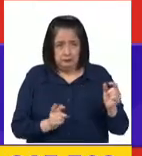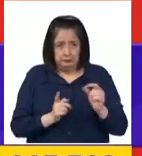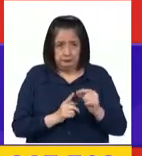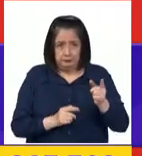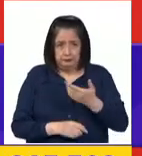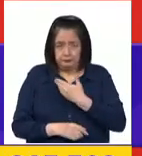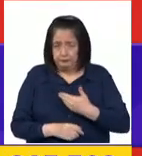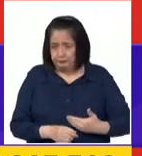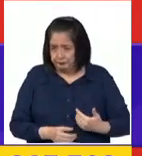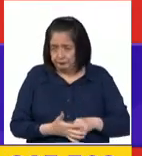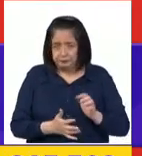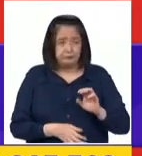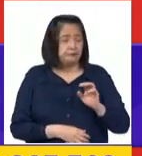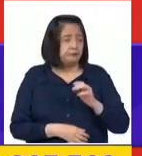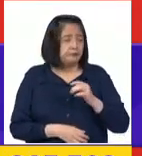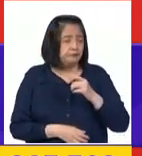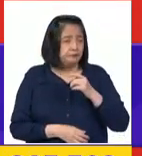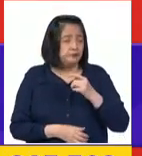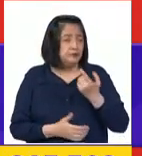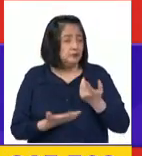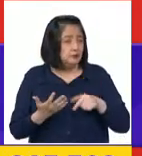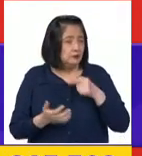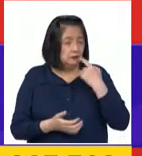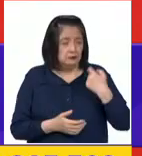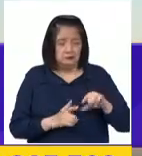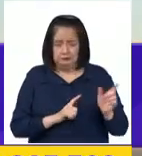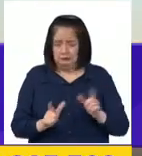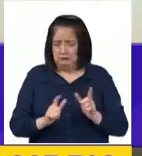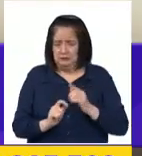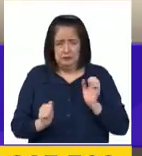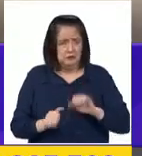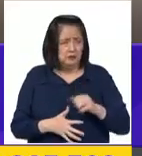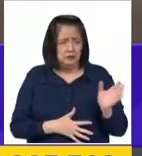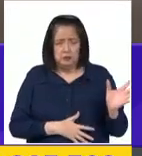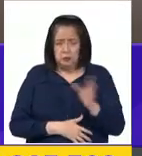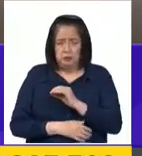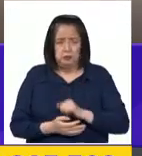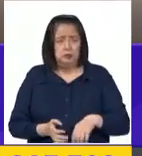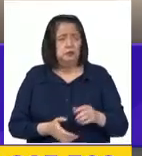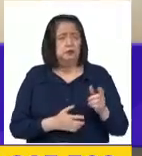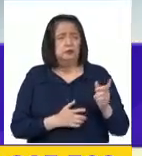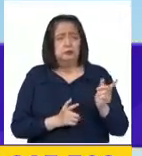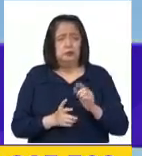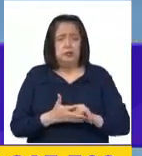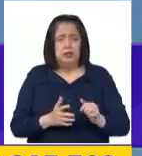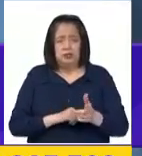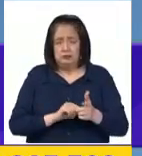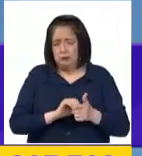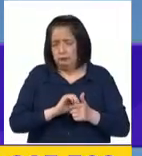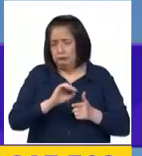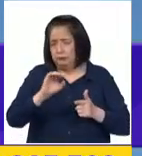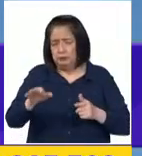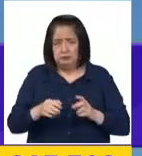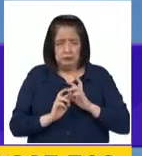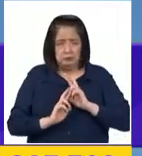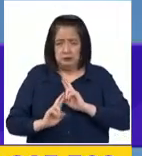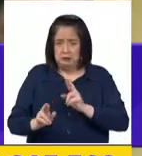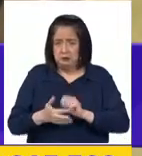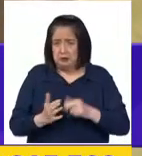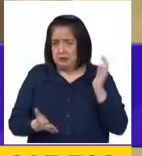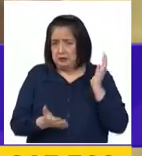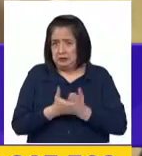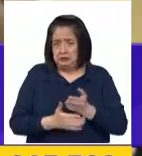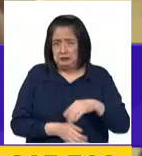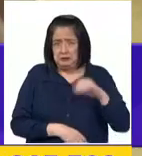Palabras, el presidente Vladimir Putin ordenó tener listas todas sus armas nucleares como respuesta a las sanciones impuestas por